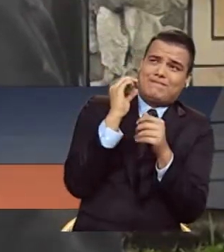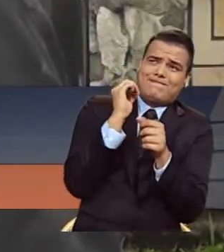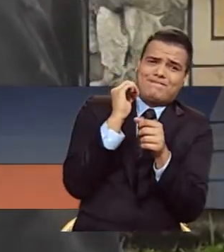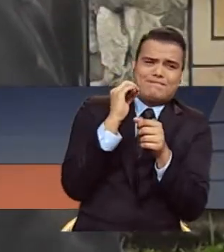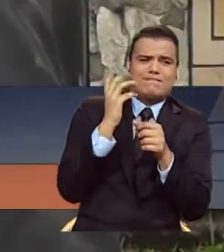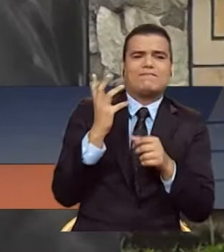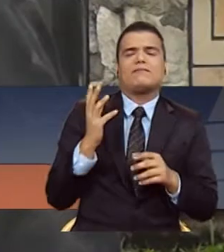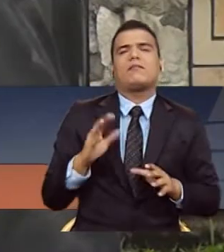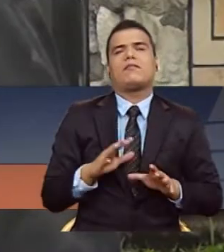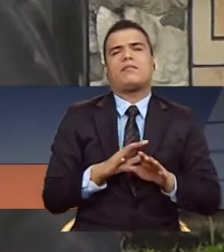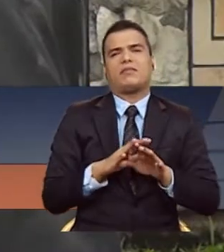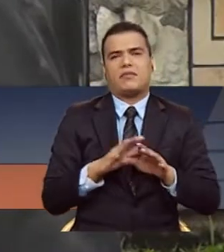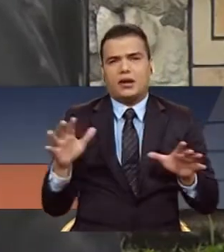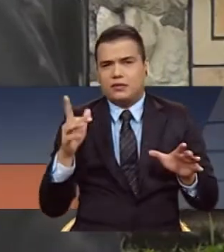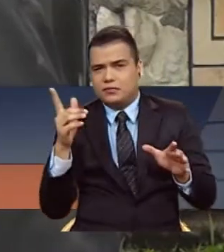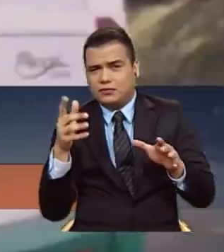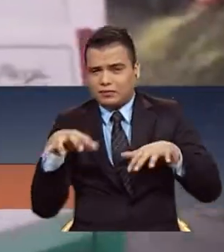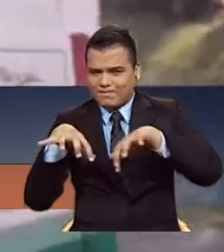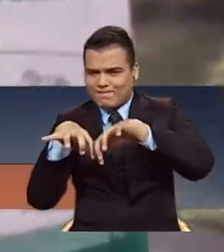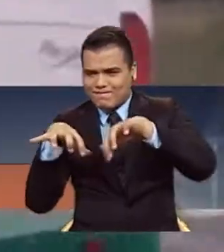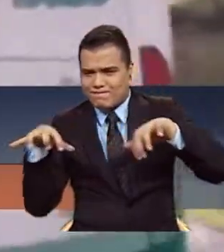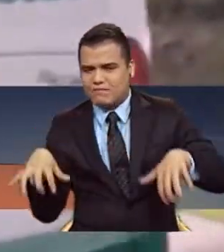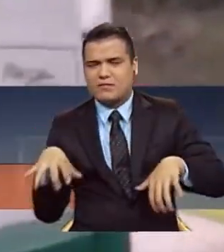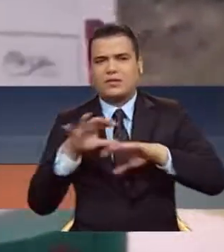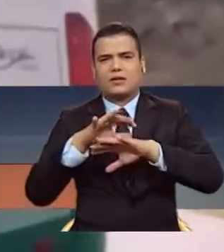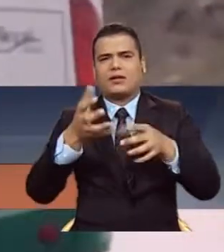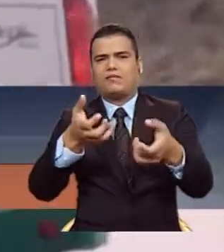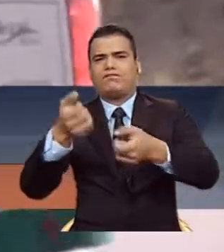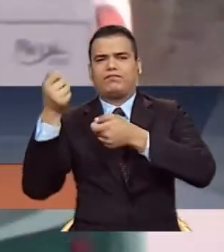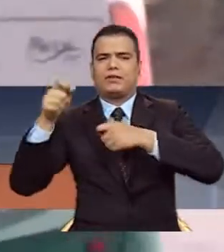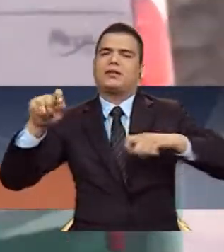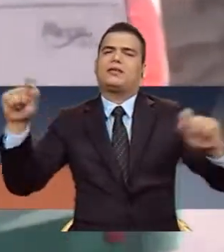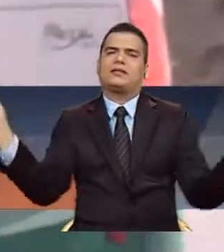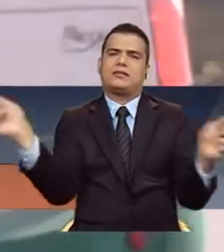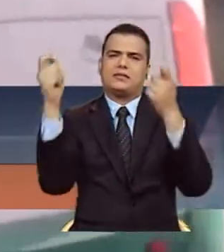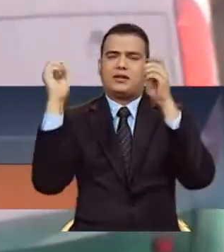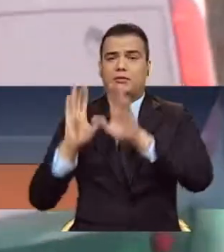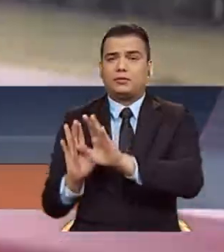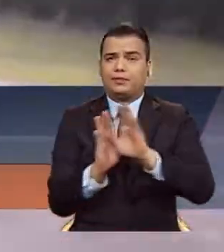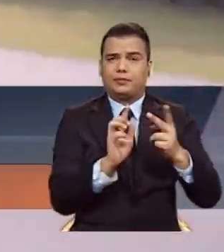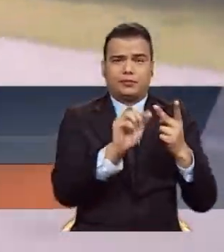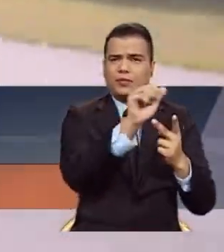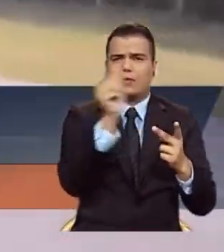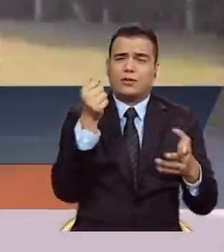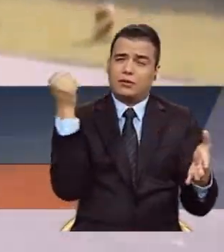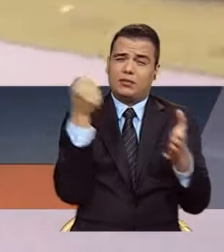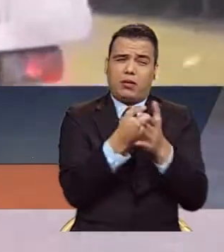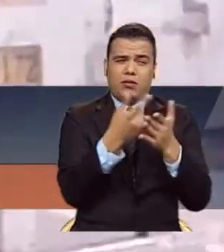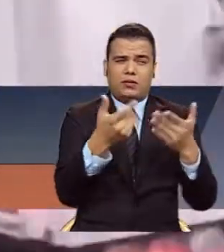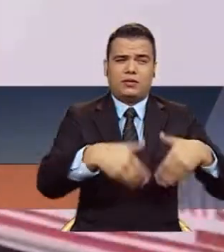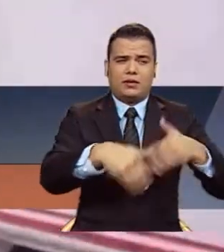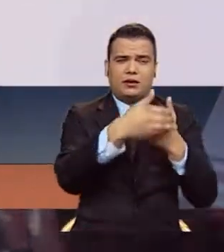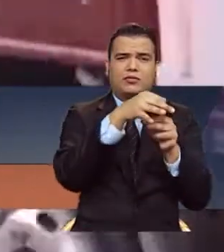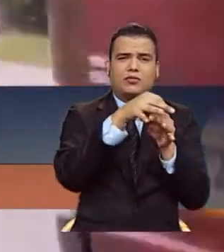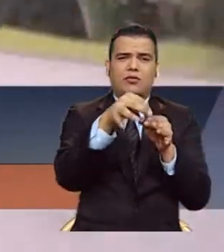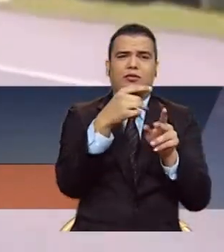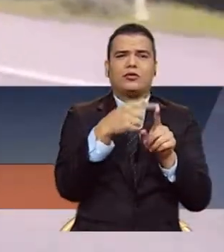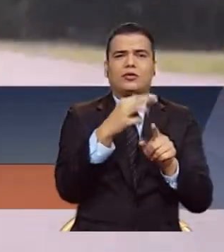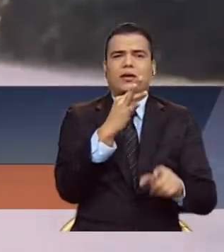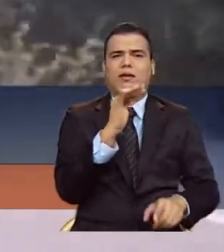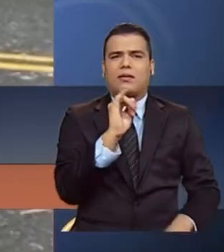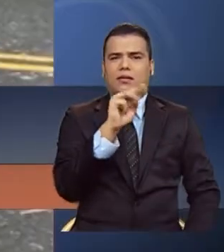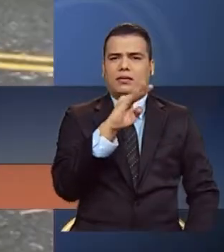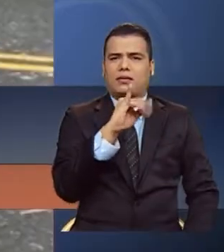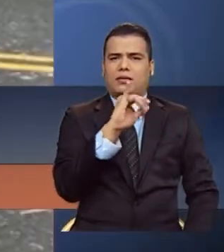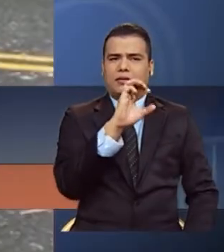Y tuvimos que hacer maniobras de extricación vehicular. El segundo accidente se registró en la Panamericana que comunica a Timbío con Rosas. Una ambulancia de la